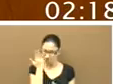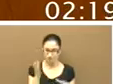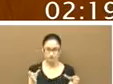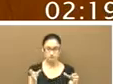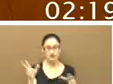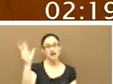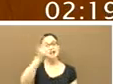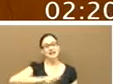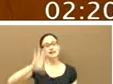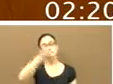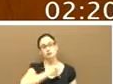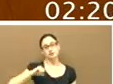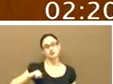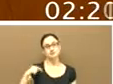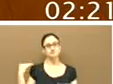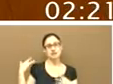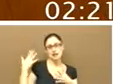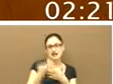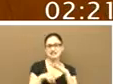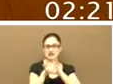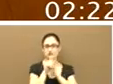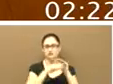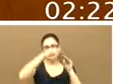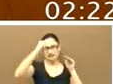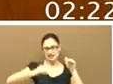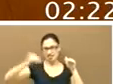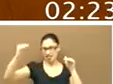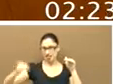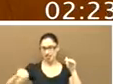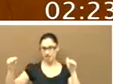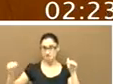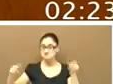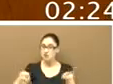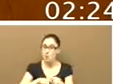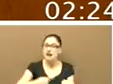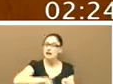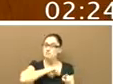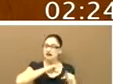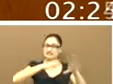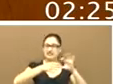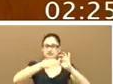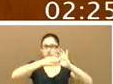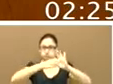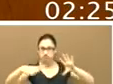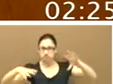desarrollo muy regular. No sirvió para vertebrar esa España invertebrada que nos contaba el señor Ortega. No sirvió para